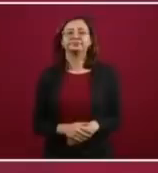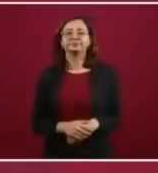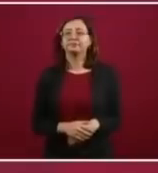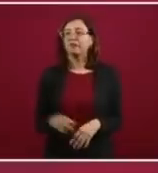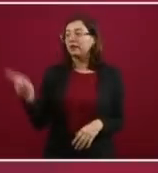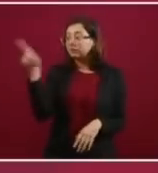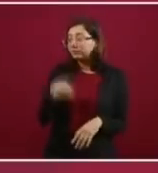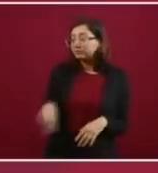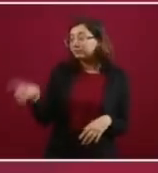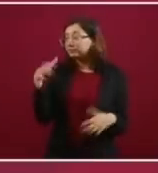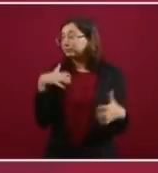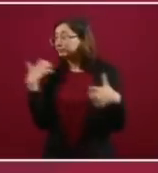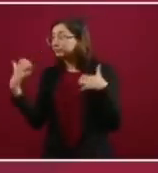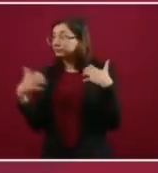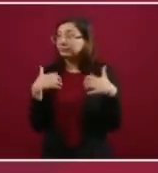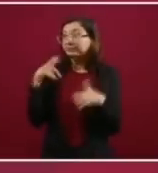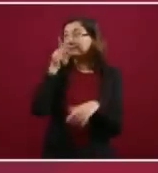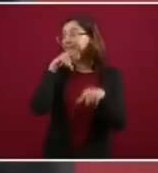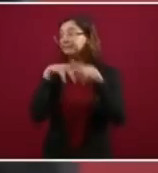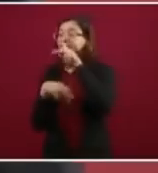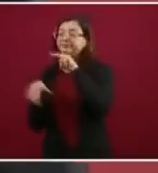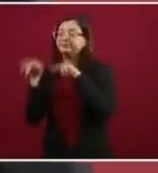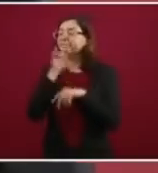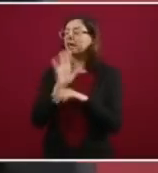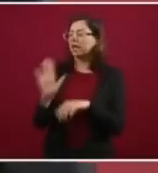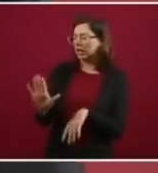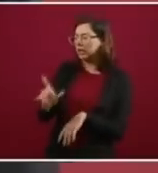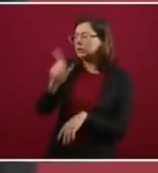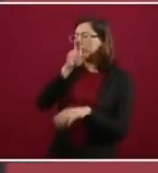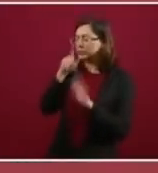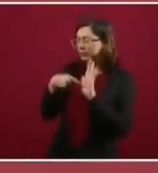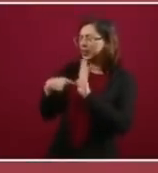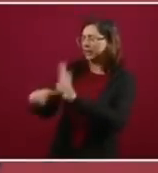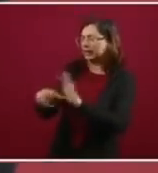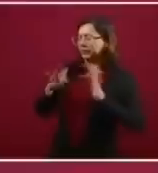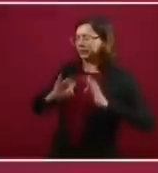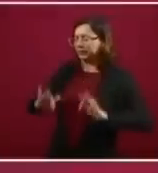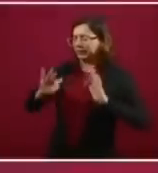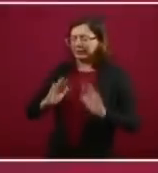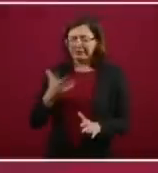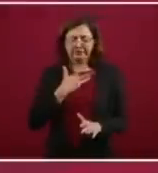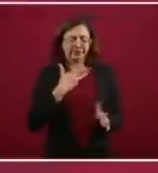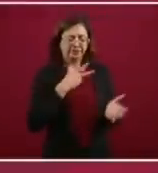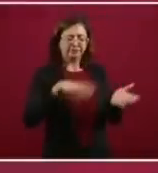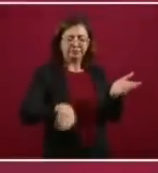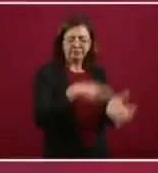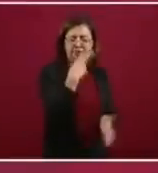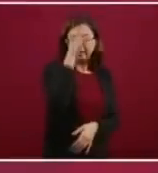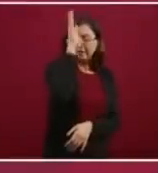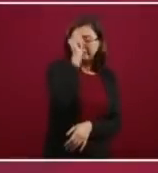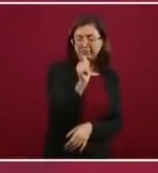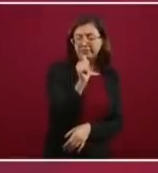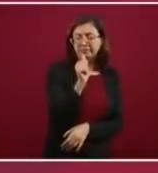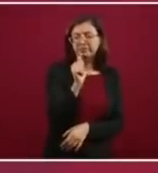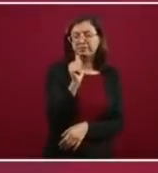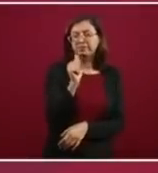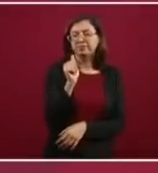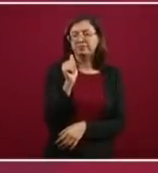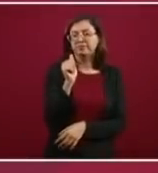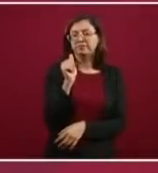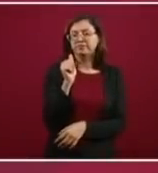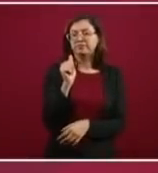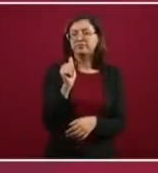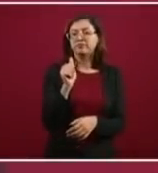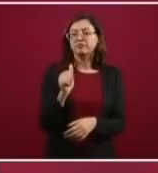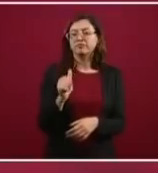tranquilicen los que pueden estar preocupados de que no hay crecimiento económico, vamos a firmar el convenio